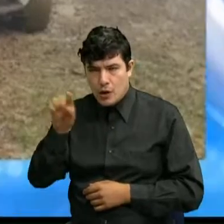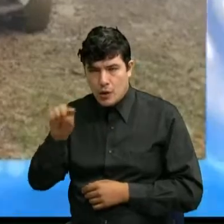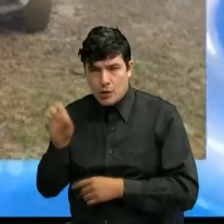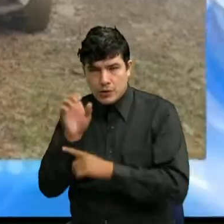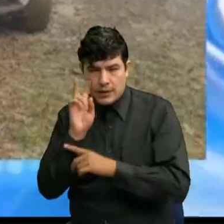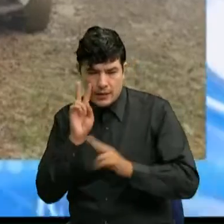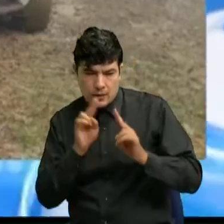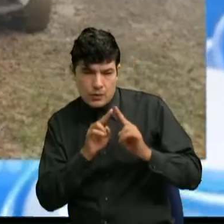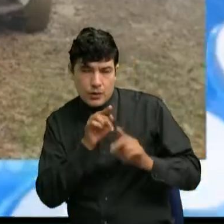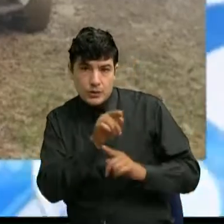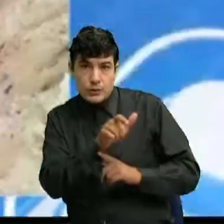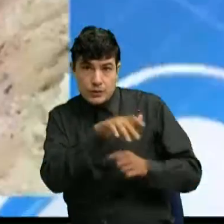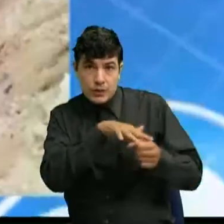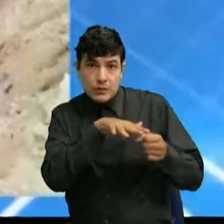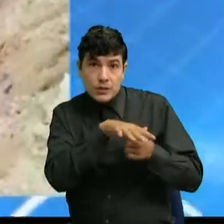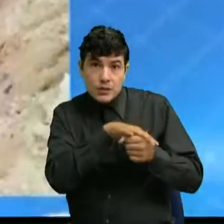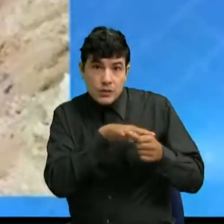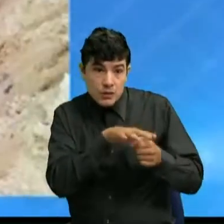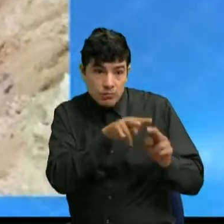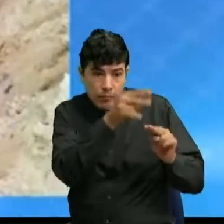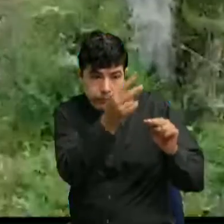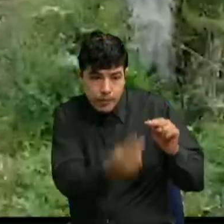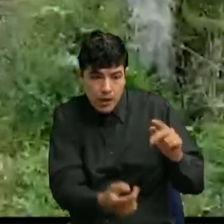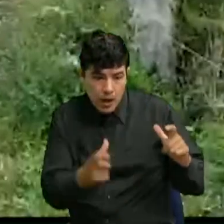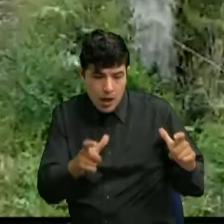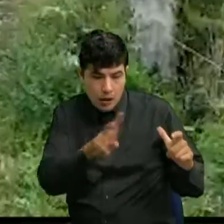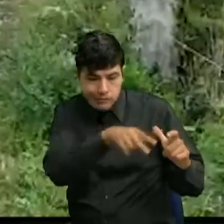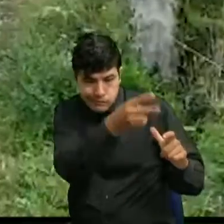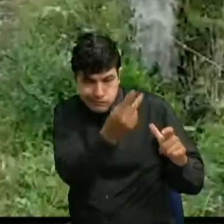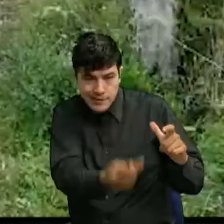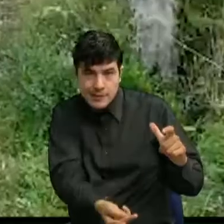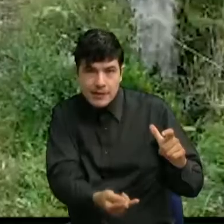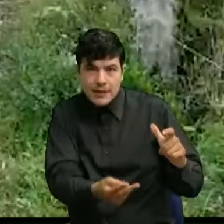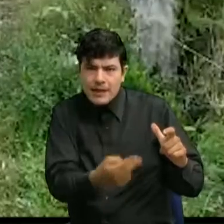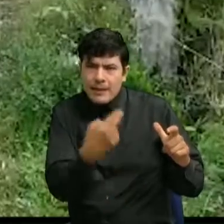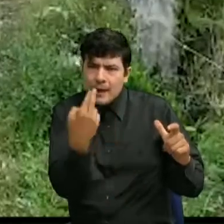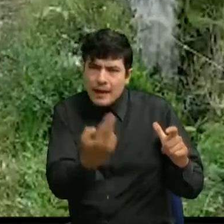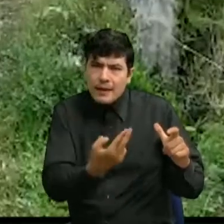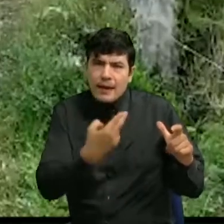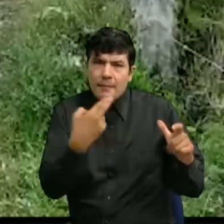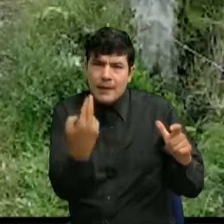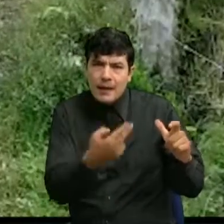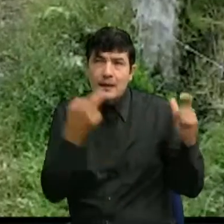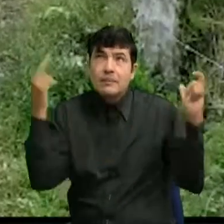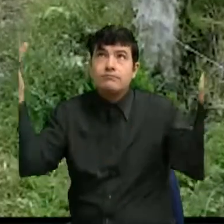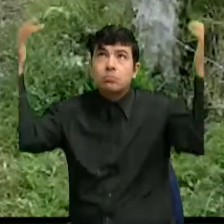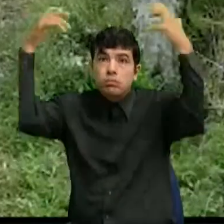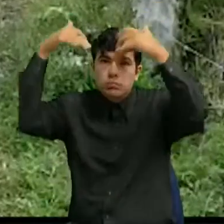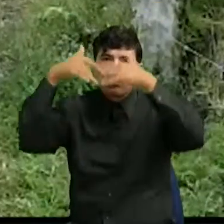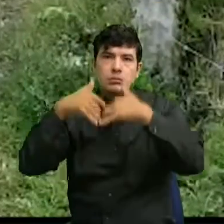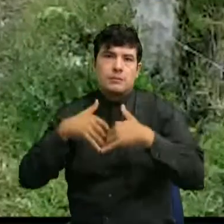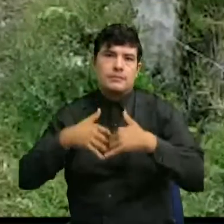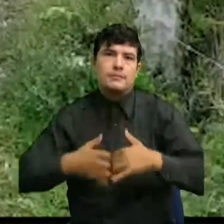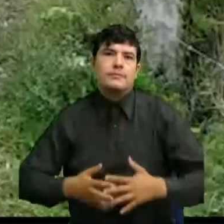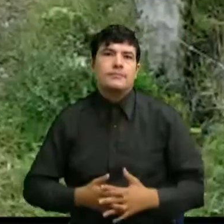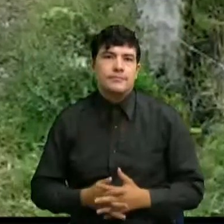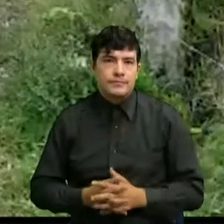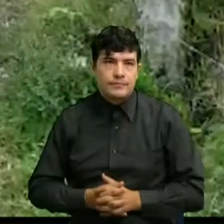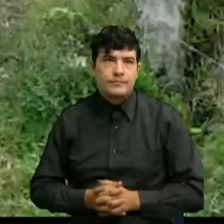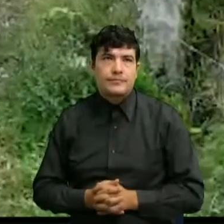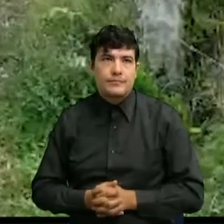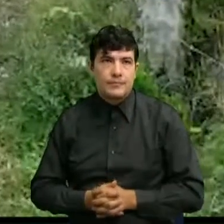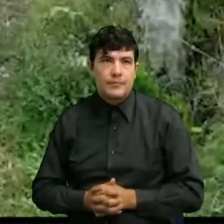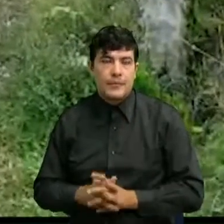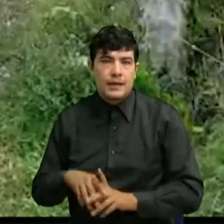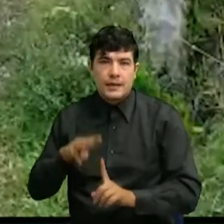de accidentes han sido reiterativos en la zona. Este es el segundo incidente que se presenta en menos de 3 meses en